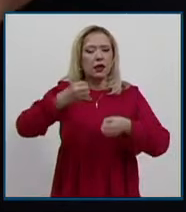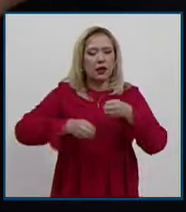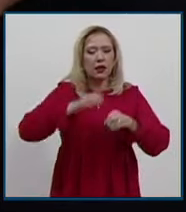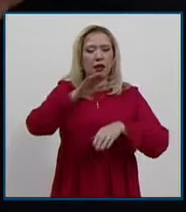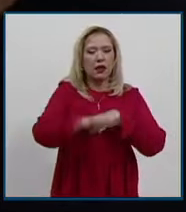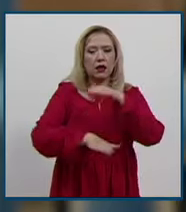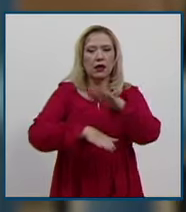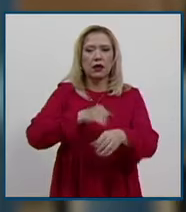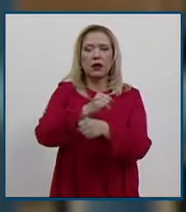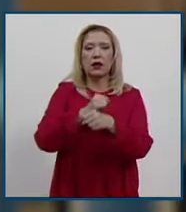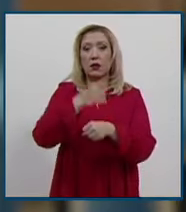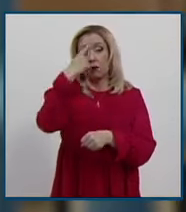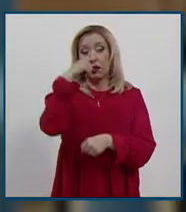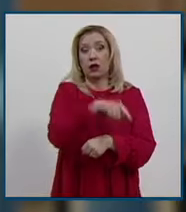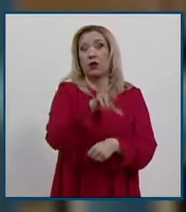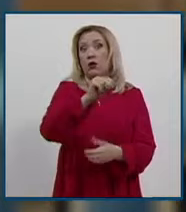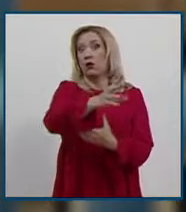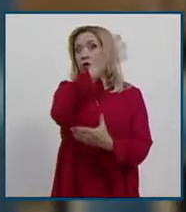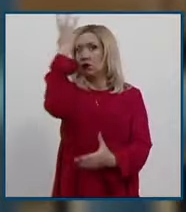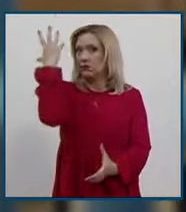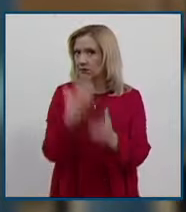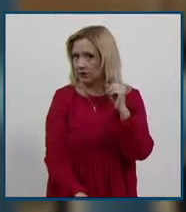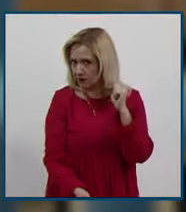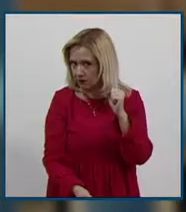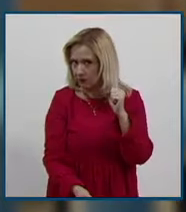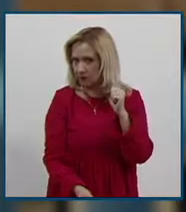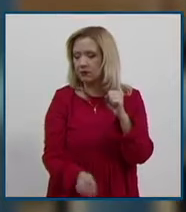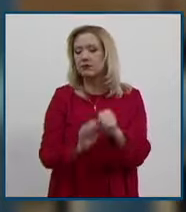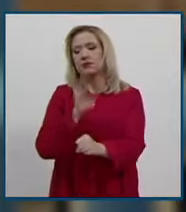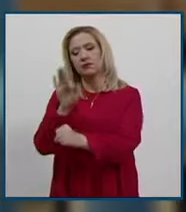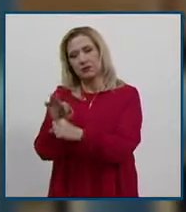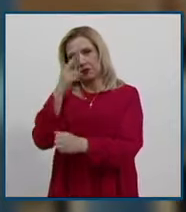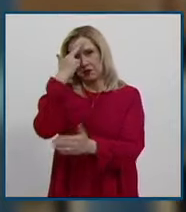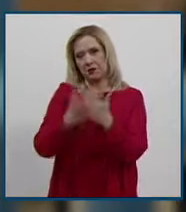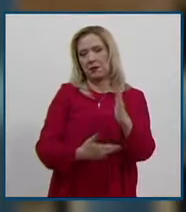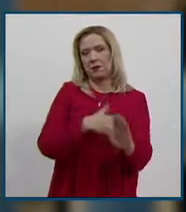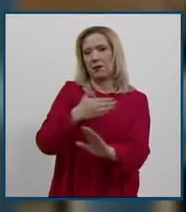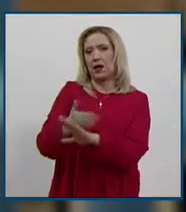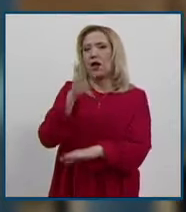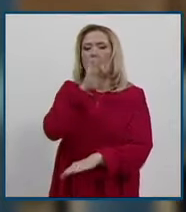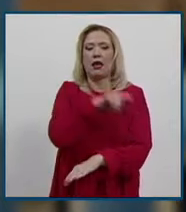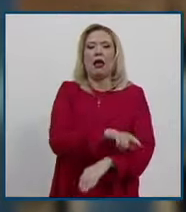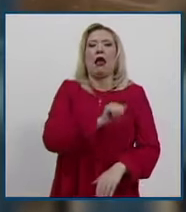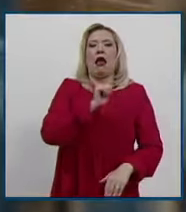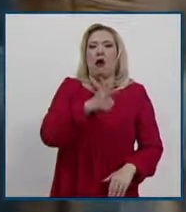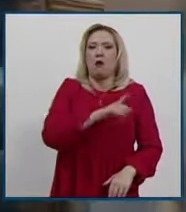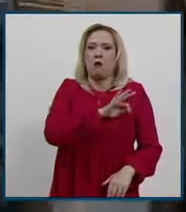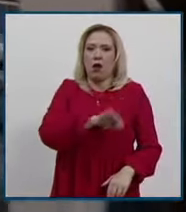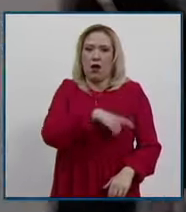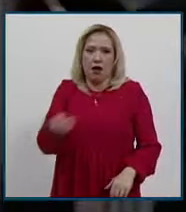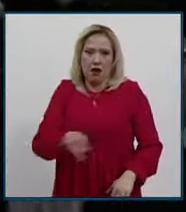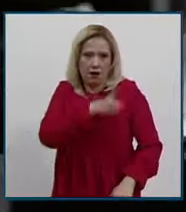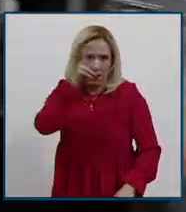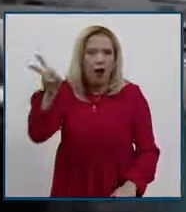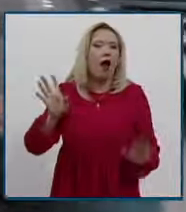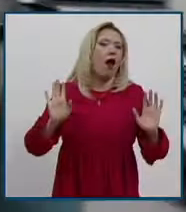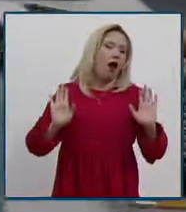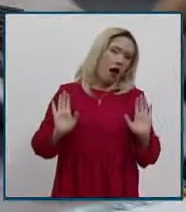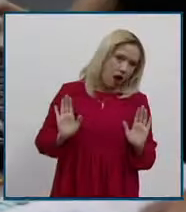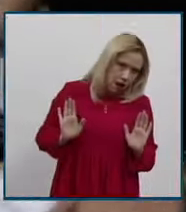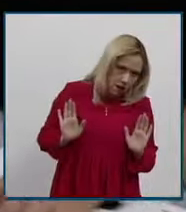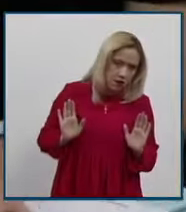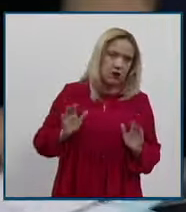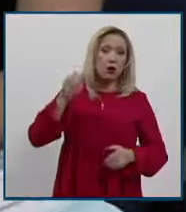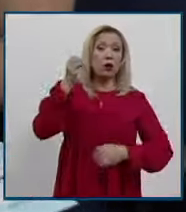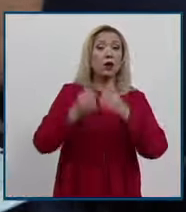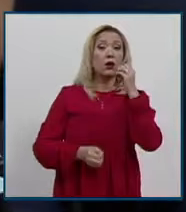evada la acción de la justicia y para proteger a las víctimas explicó que de acuerdo con diversos criterios de la corte